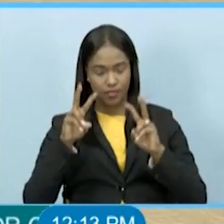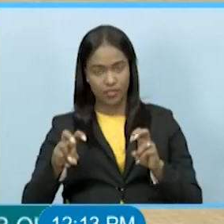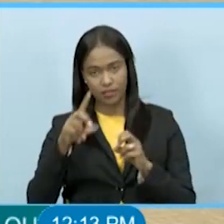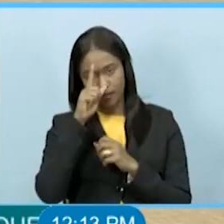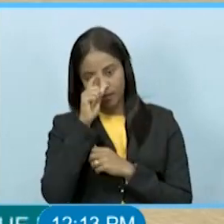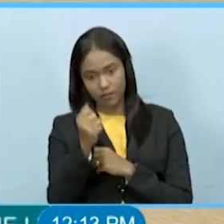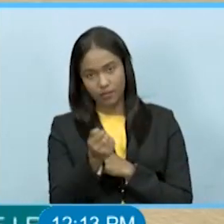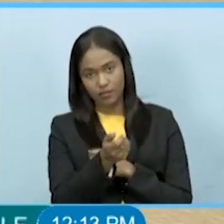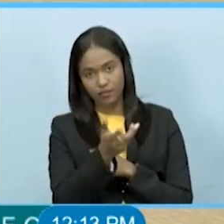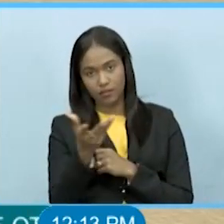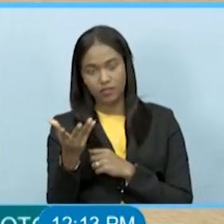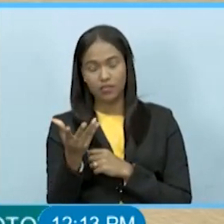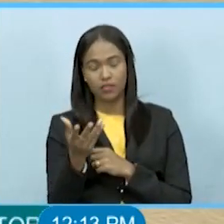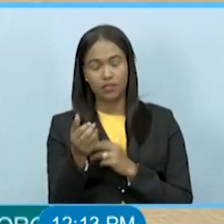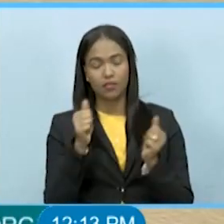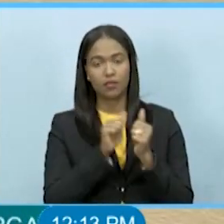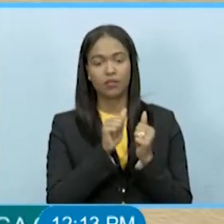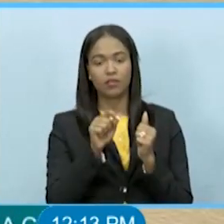algunas